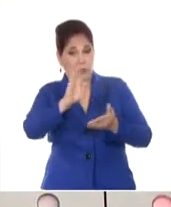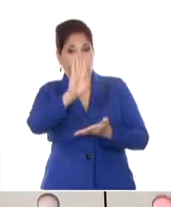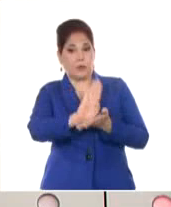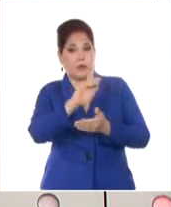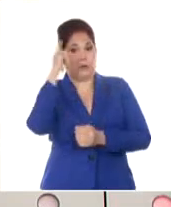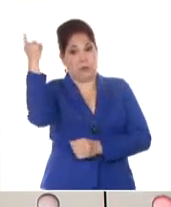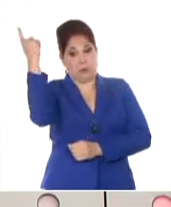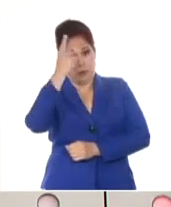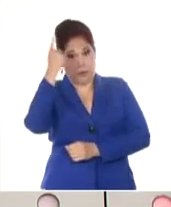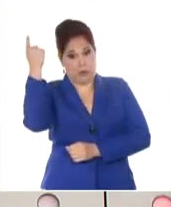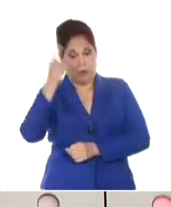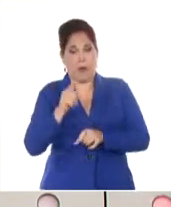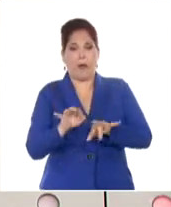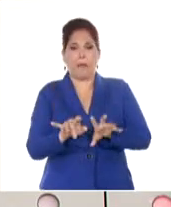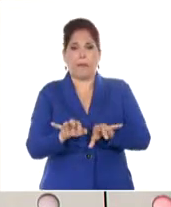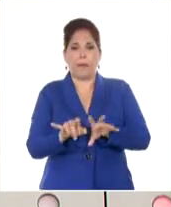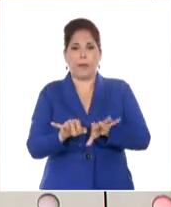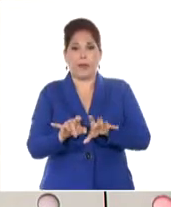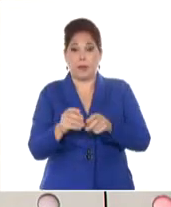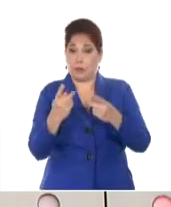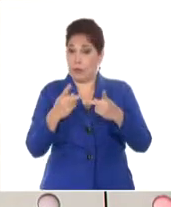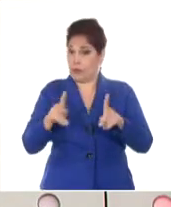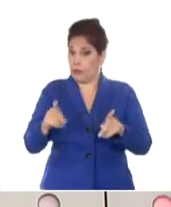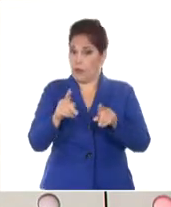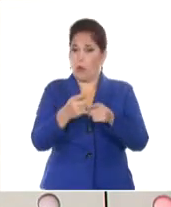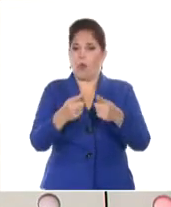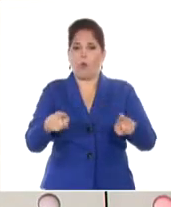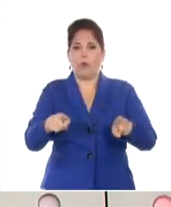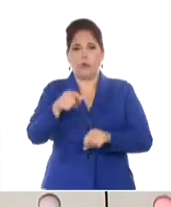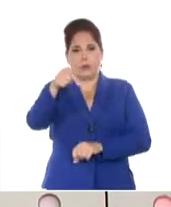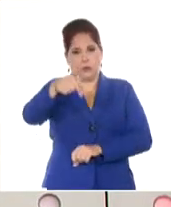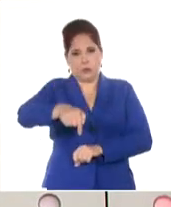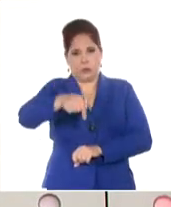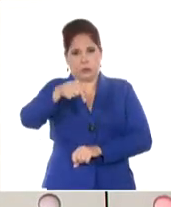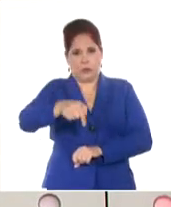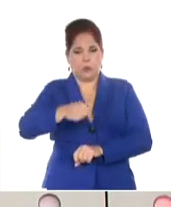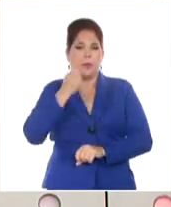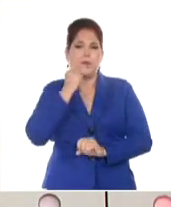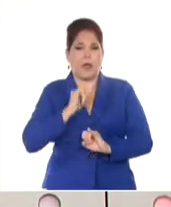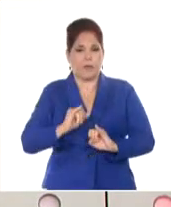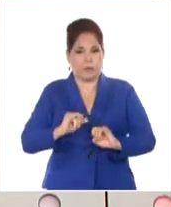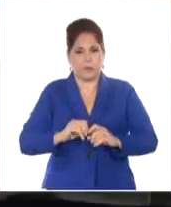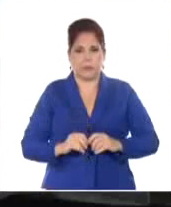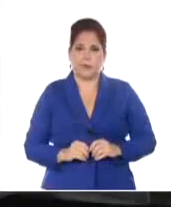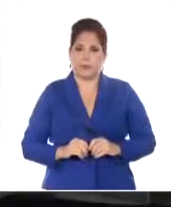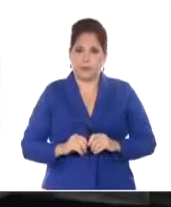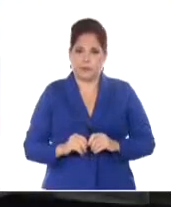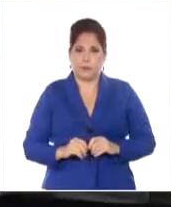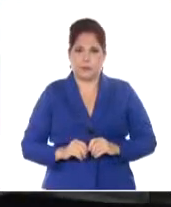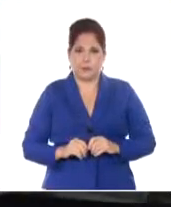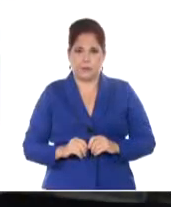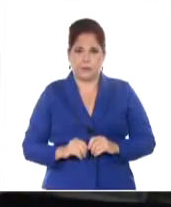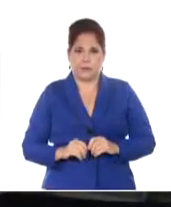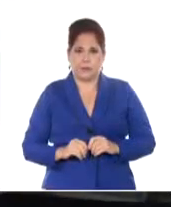Nacional, tendrá el pianista Fran Fernández un concierto hoy. Los pormenores a continuación.